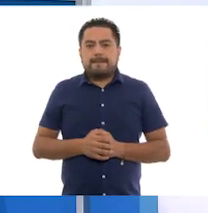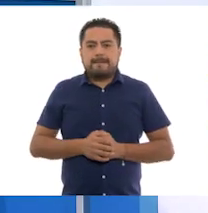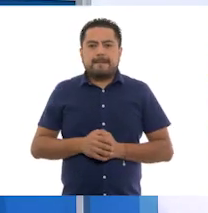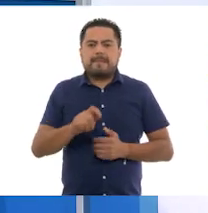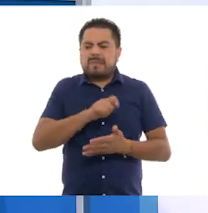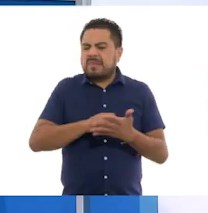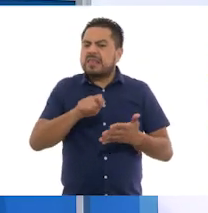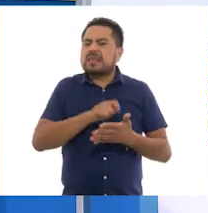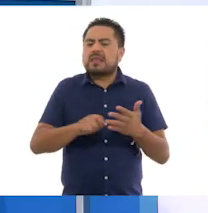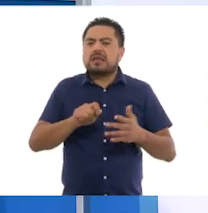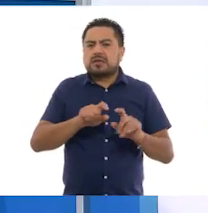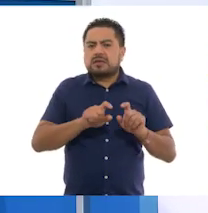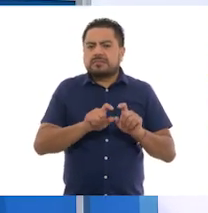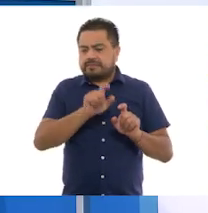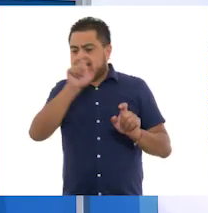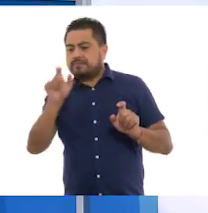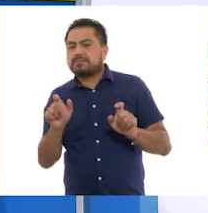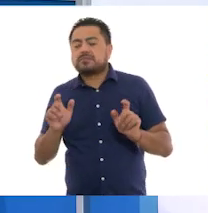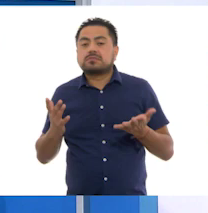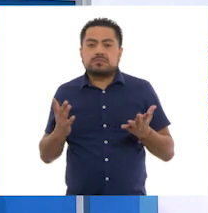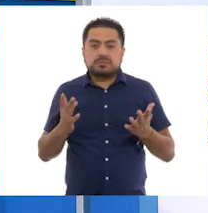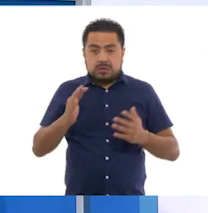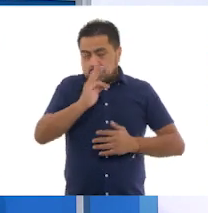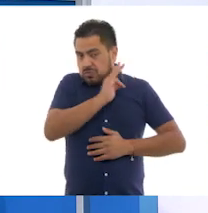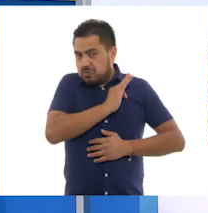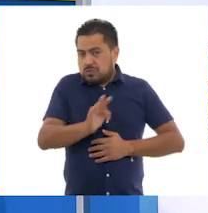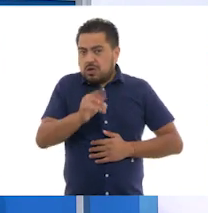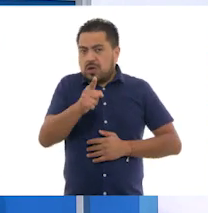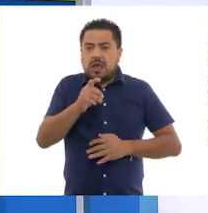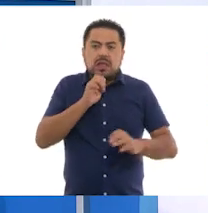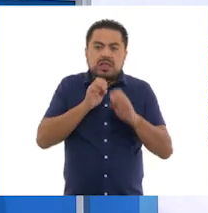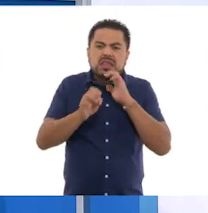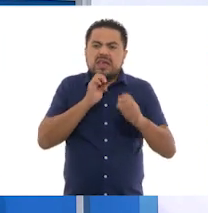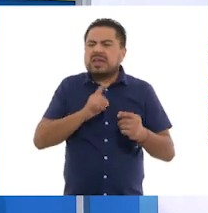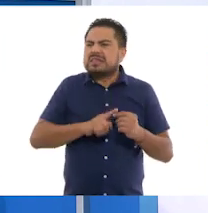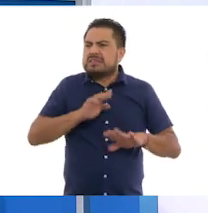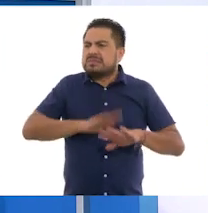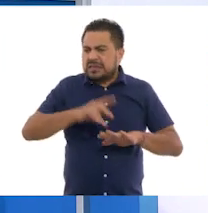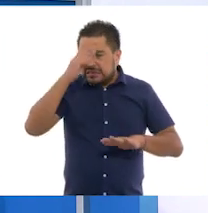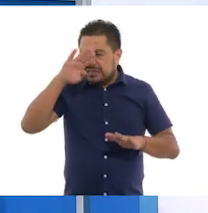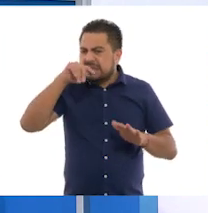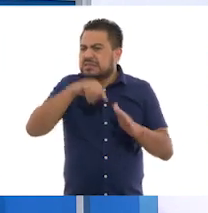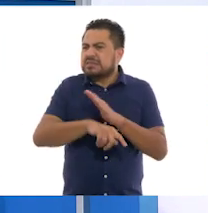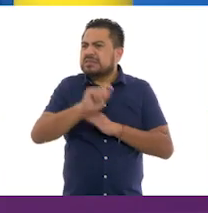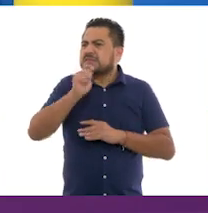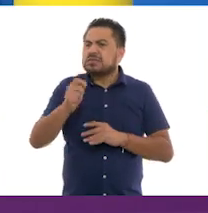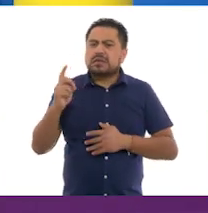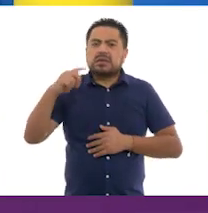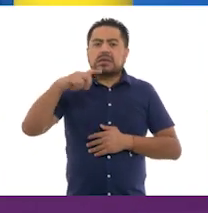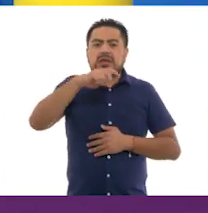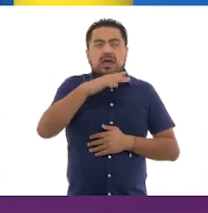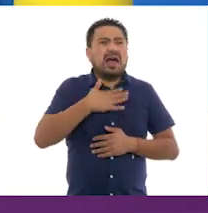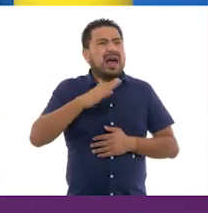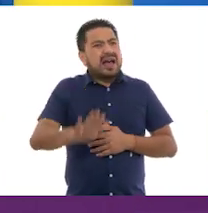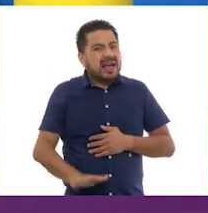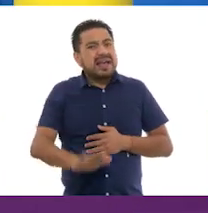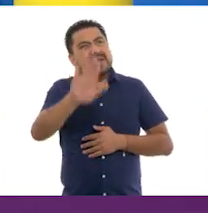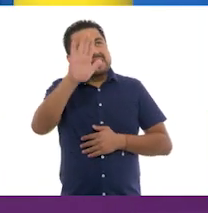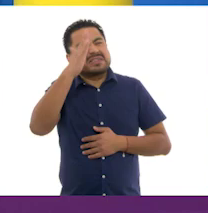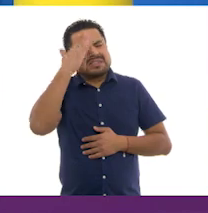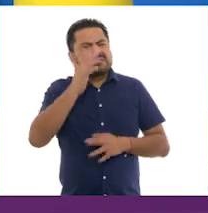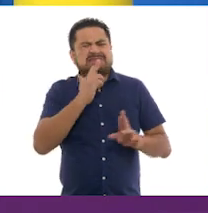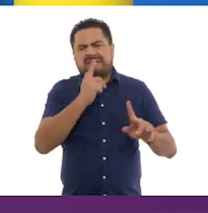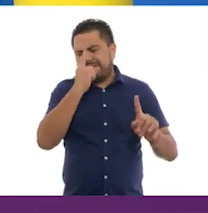qué escribimos en la siguiente columna? ¿A quiénes podríamos entrevistar para saber más sobre los dinosaurios? Ah, yo también me sé esa respuesta,